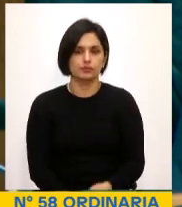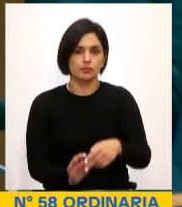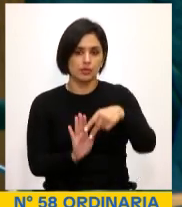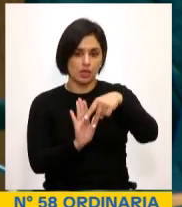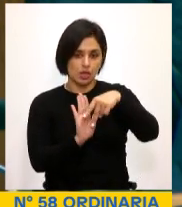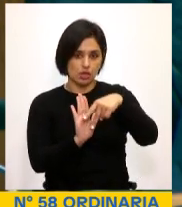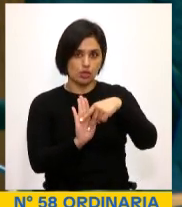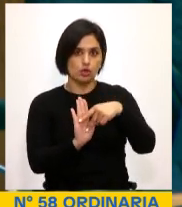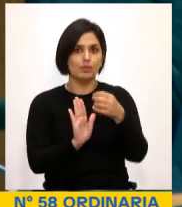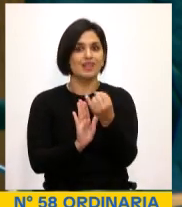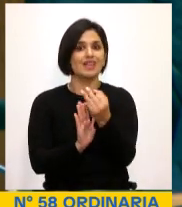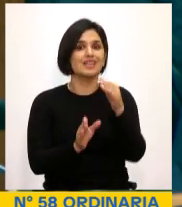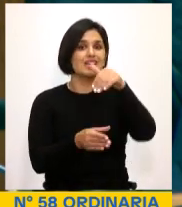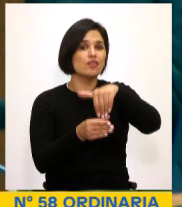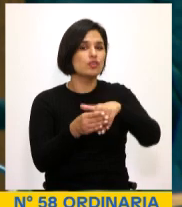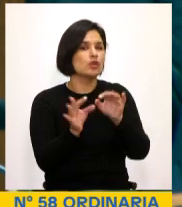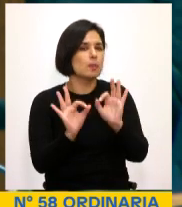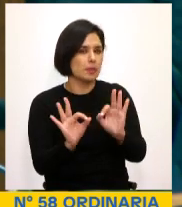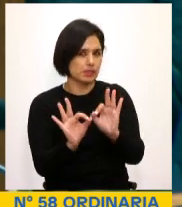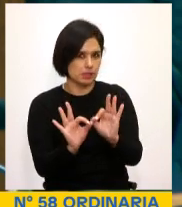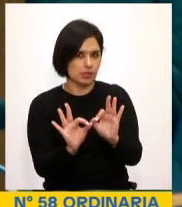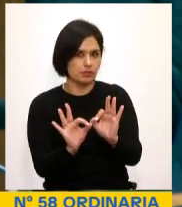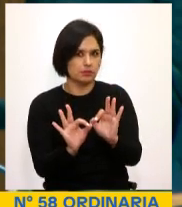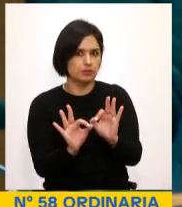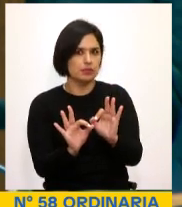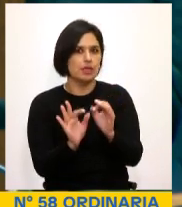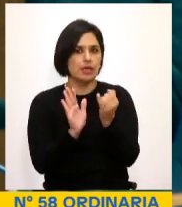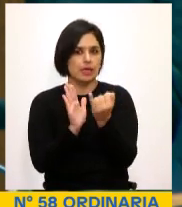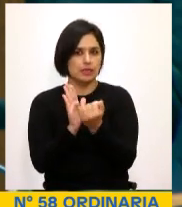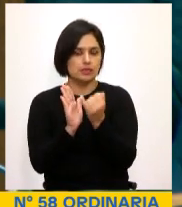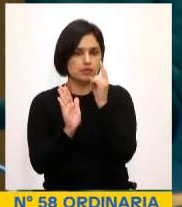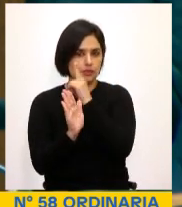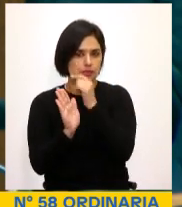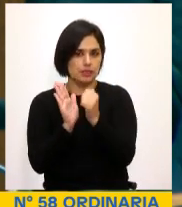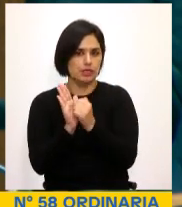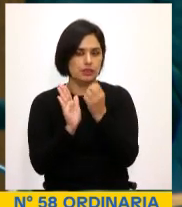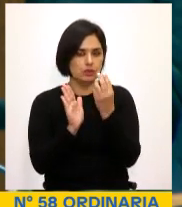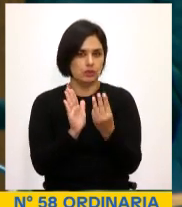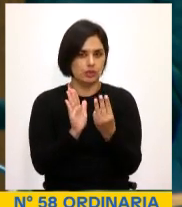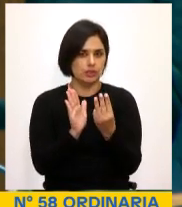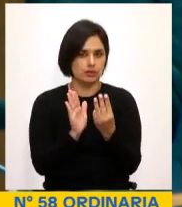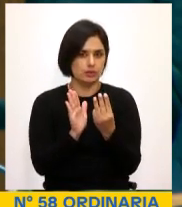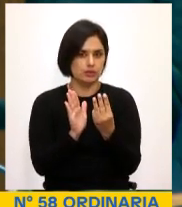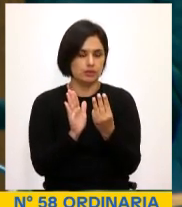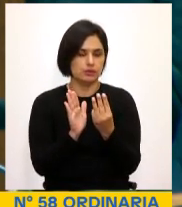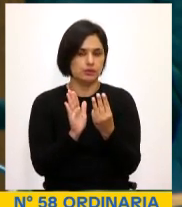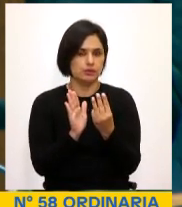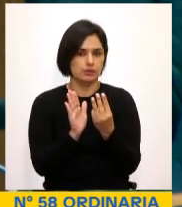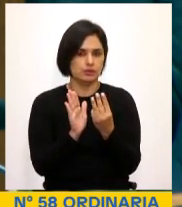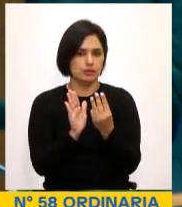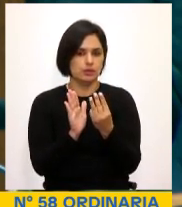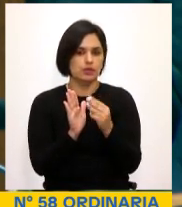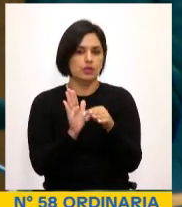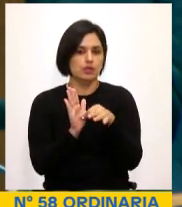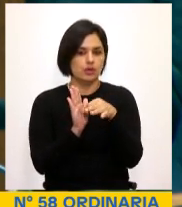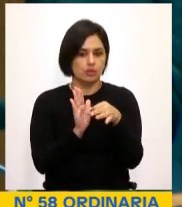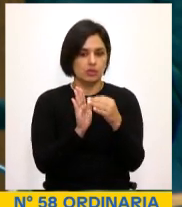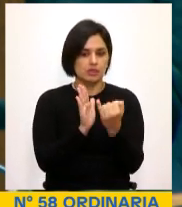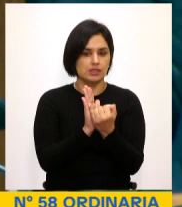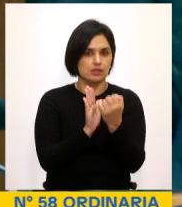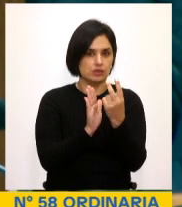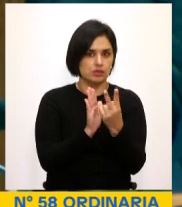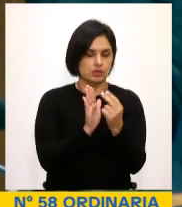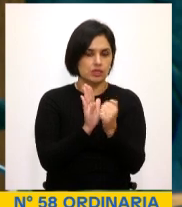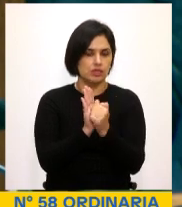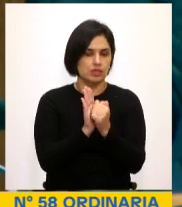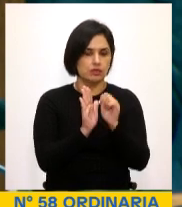quórum especial es de quórum calificado el inciso final del artículo 3 del proyecto de ley de conformidad al inciso segundo